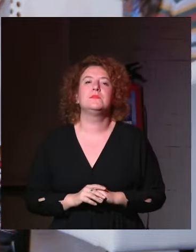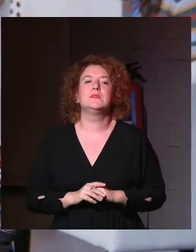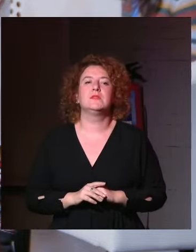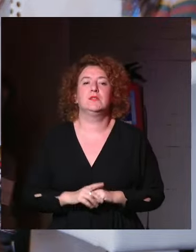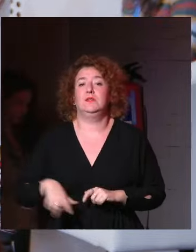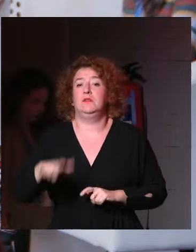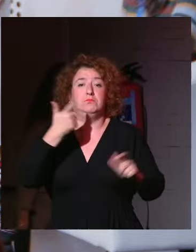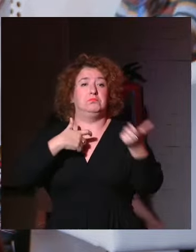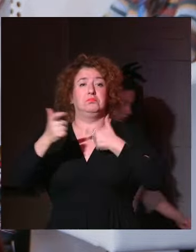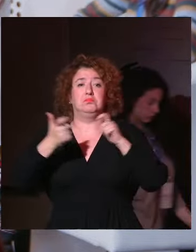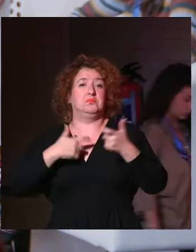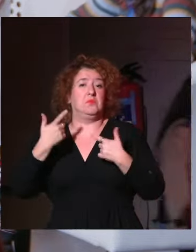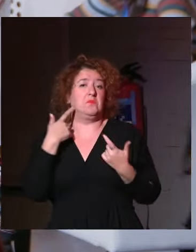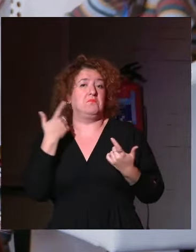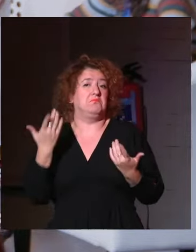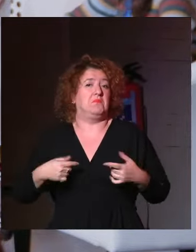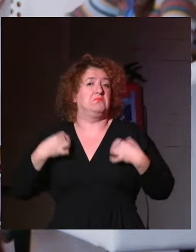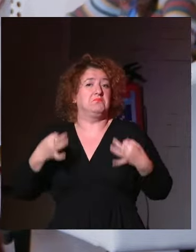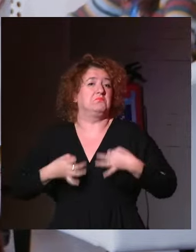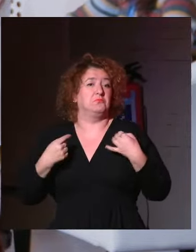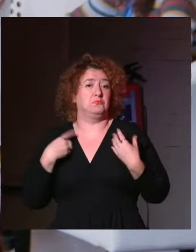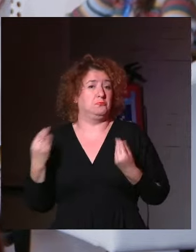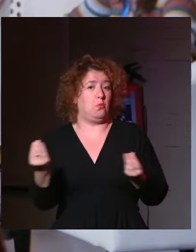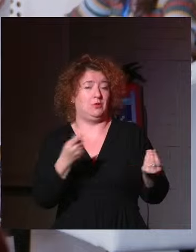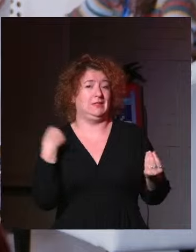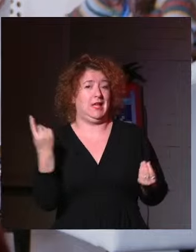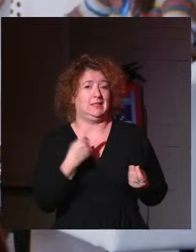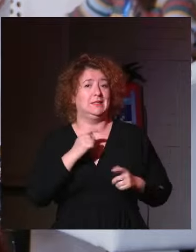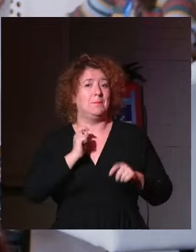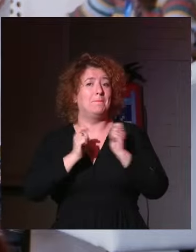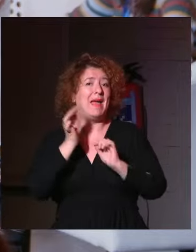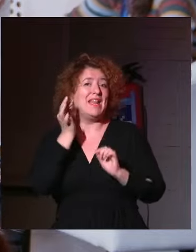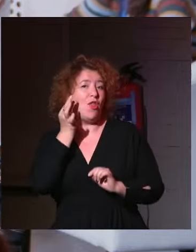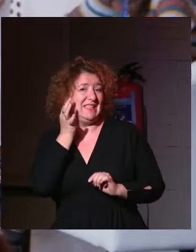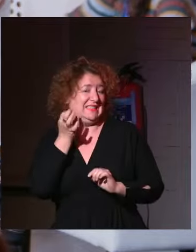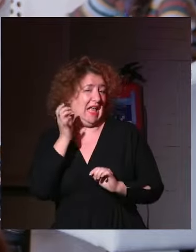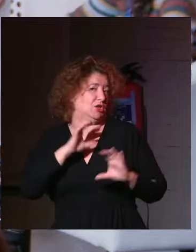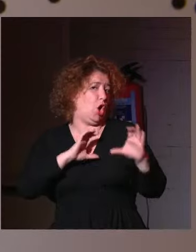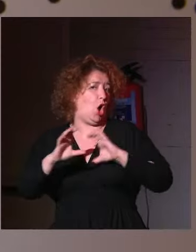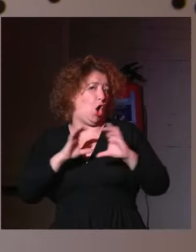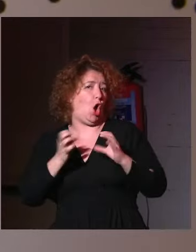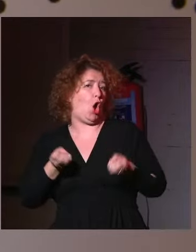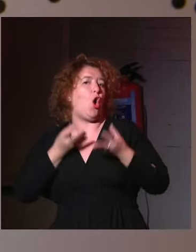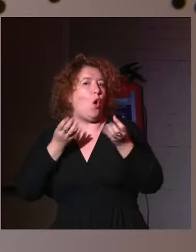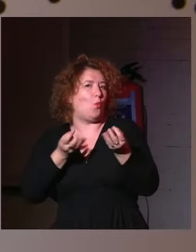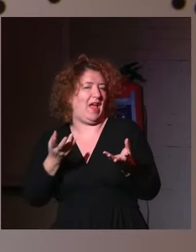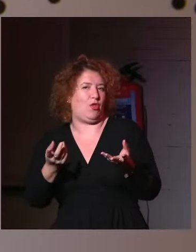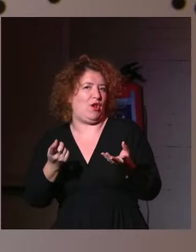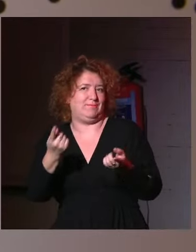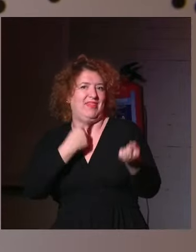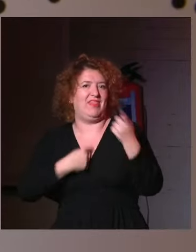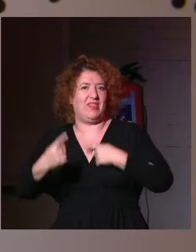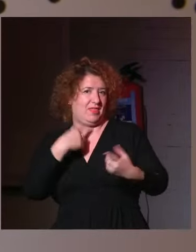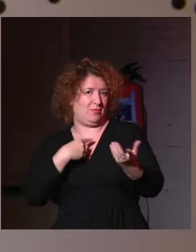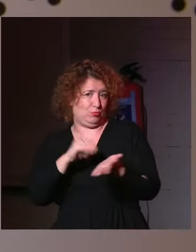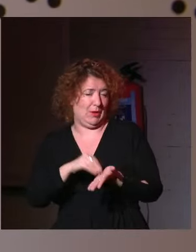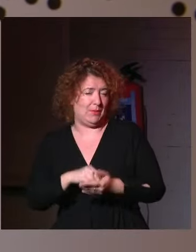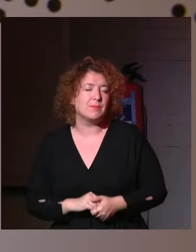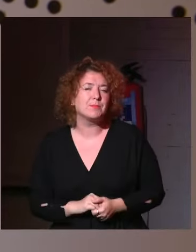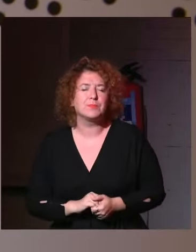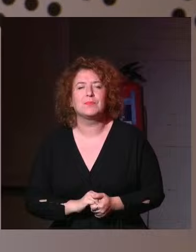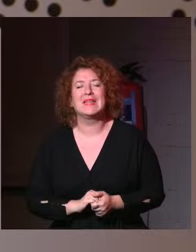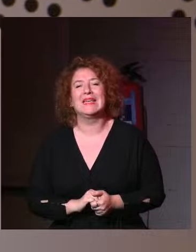ficcionarte Eh muchas periodistas y comunicadoras y especialmente si además